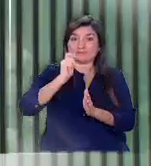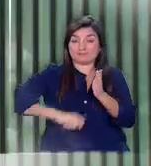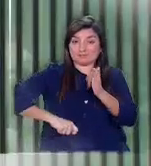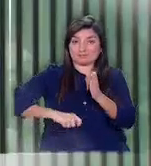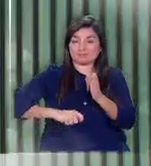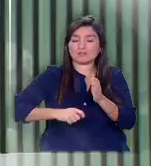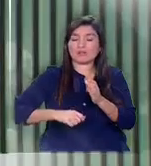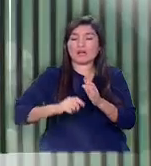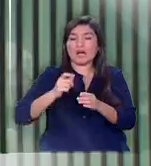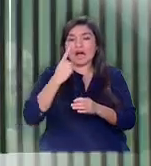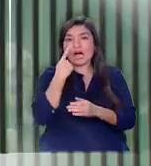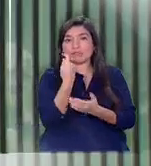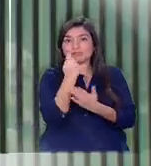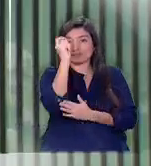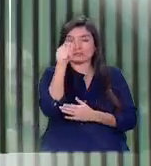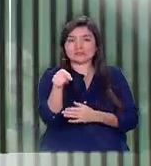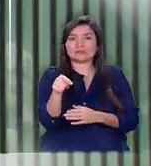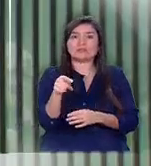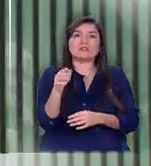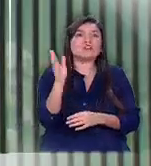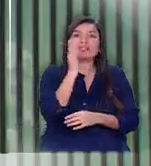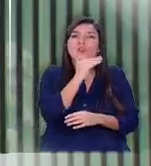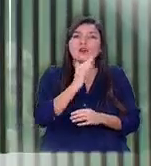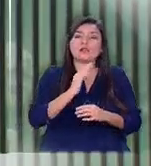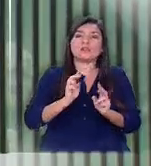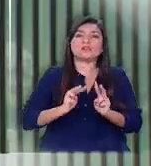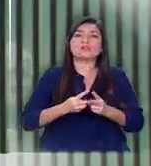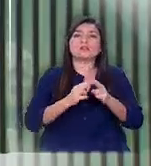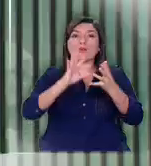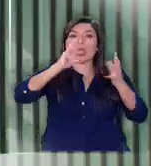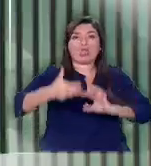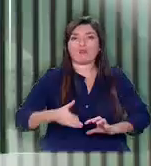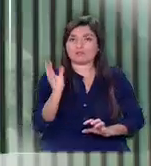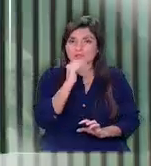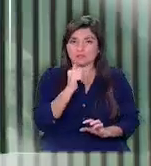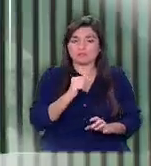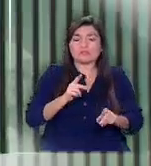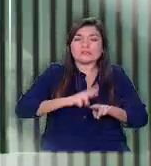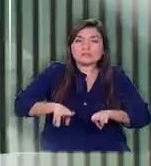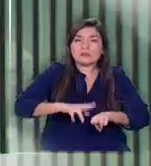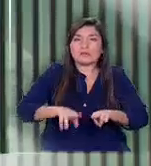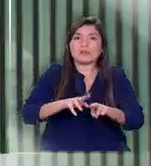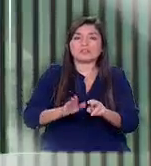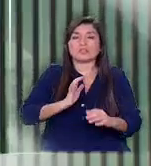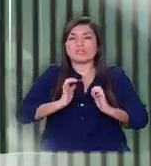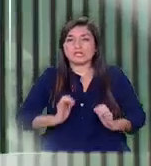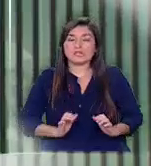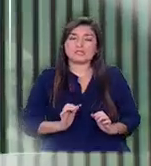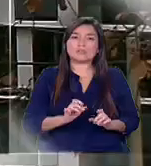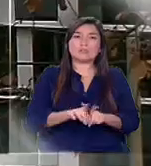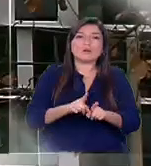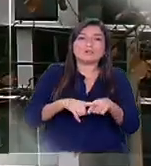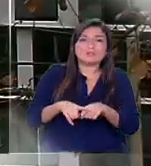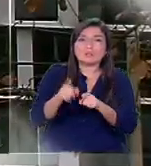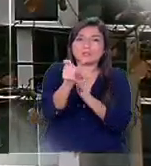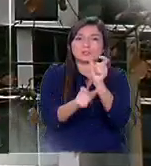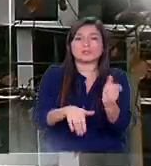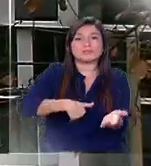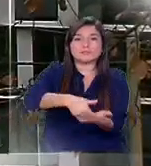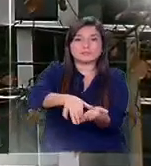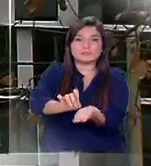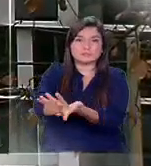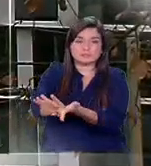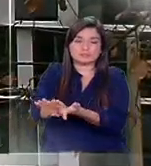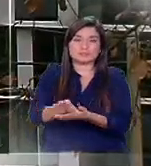de esa manera una reparación ética, moral, simbólica hacia los pobladores desalojados de Villa San Luis de Las Condes. Yo quiero conservar